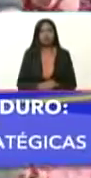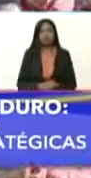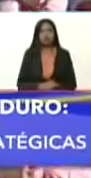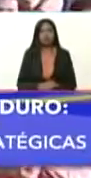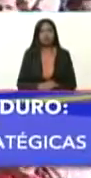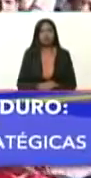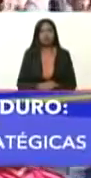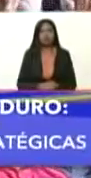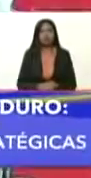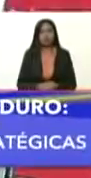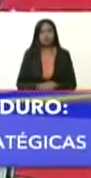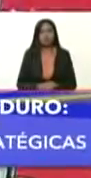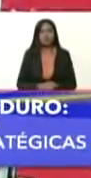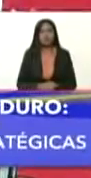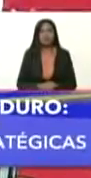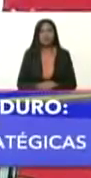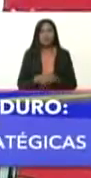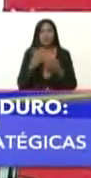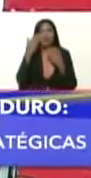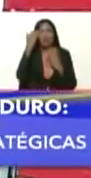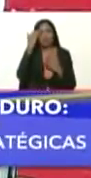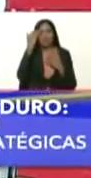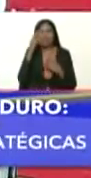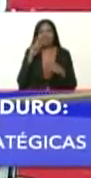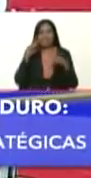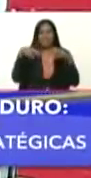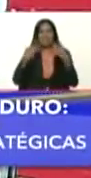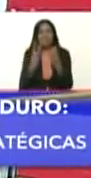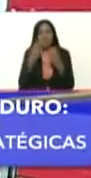Este es el nuevo saludo, mira. Este es el nuevo saludo.